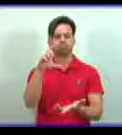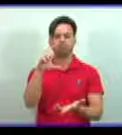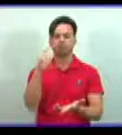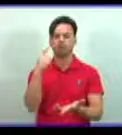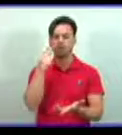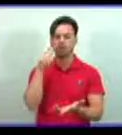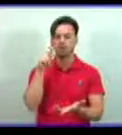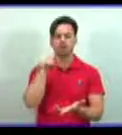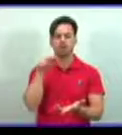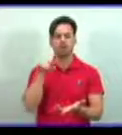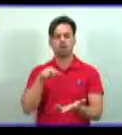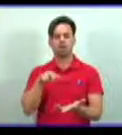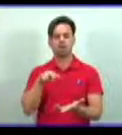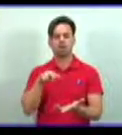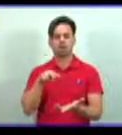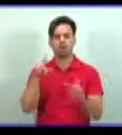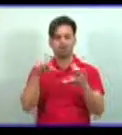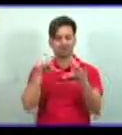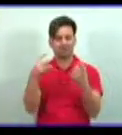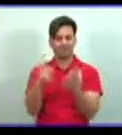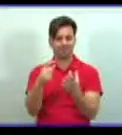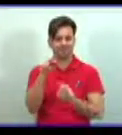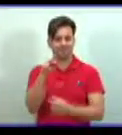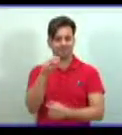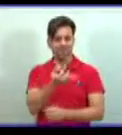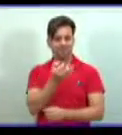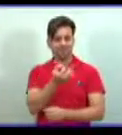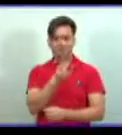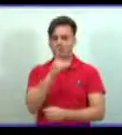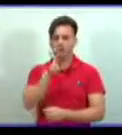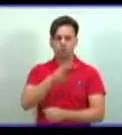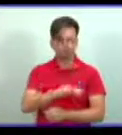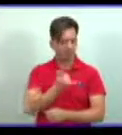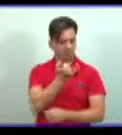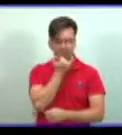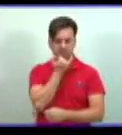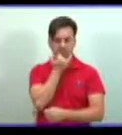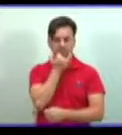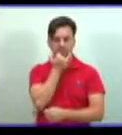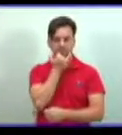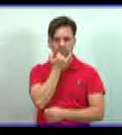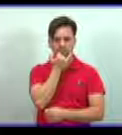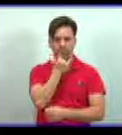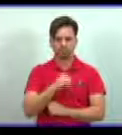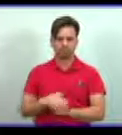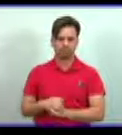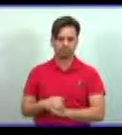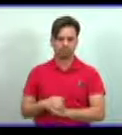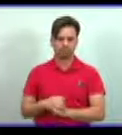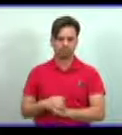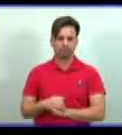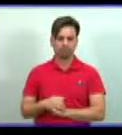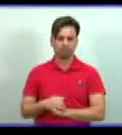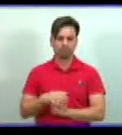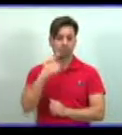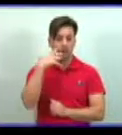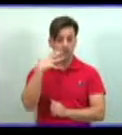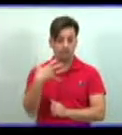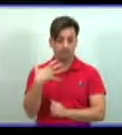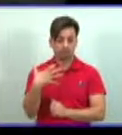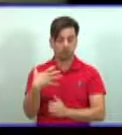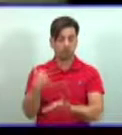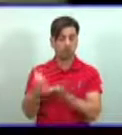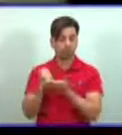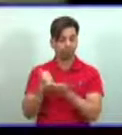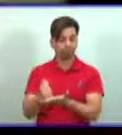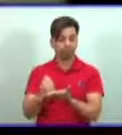decir que no afecta la capa de ozono. Es importante que también contribuyamos desde nuestra actitud,